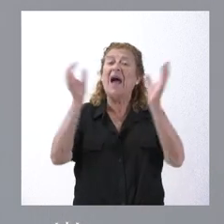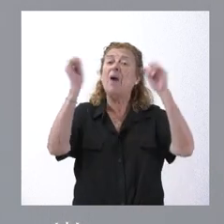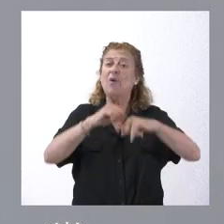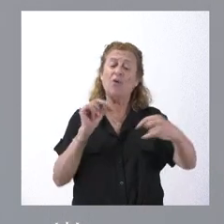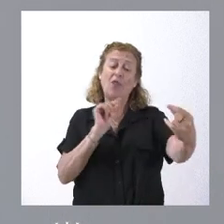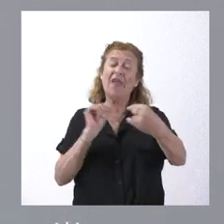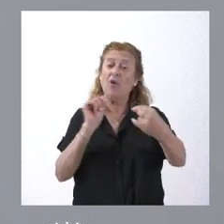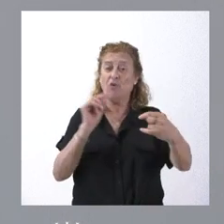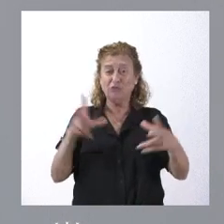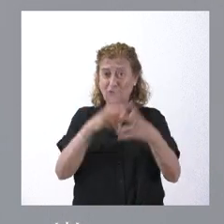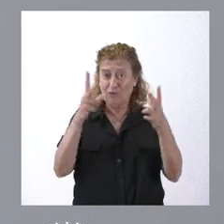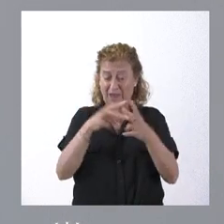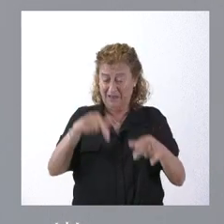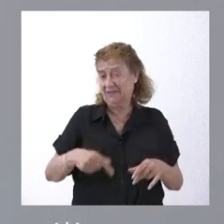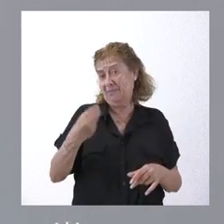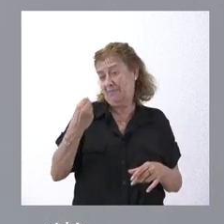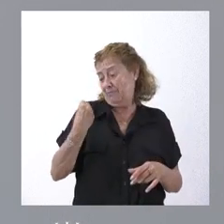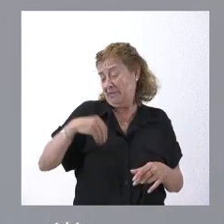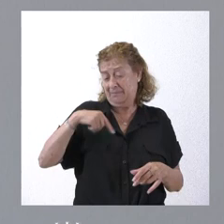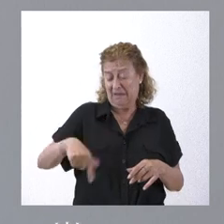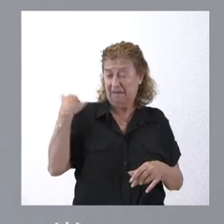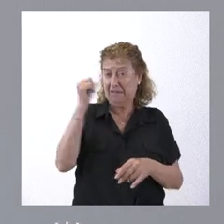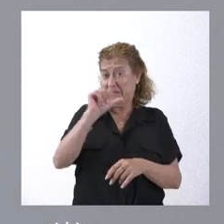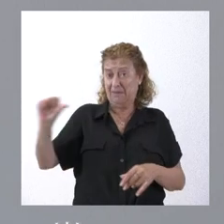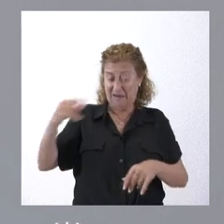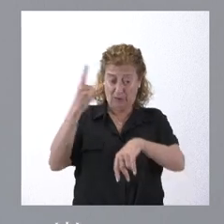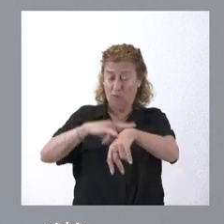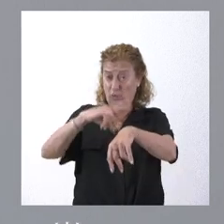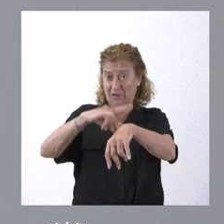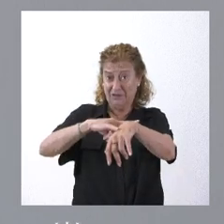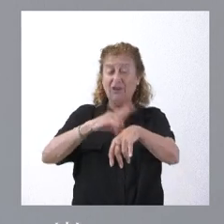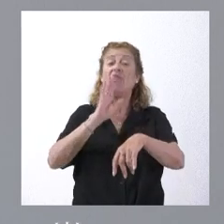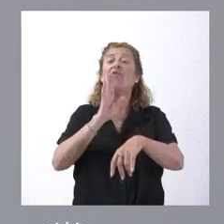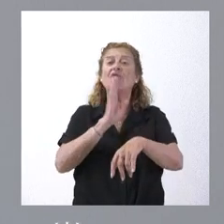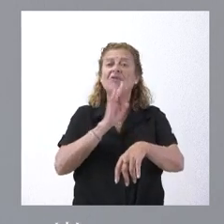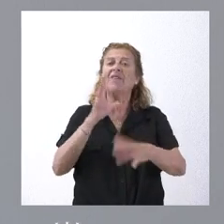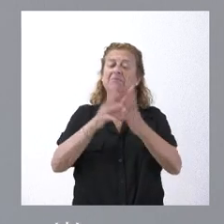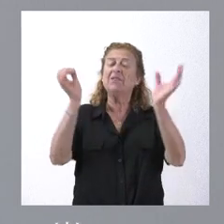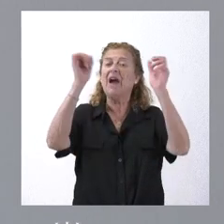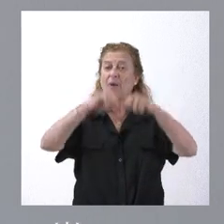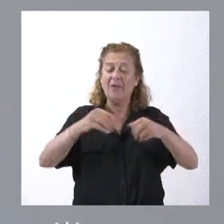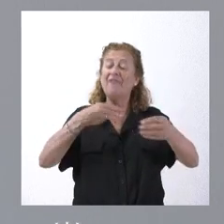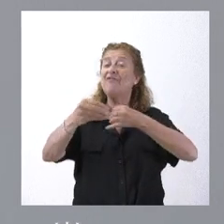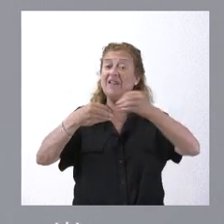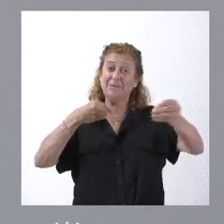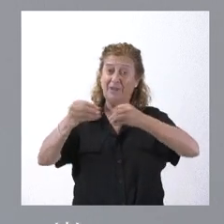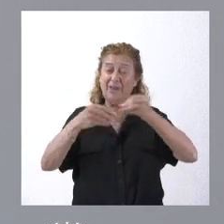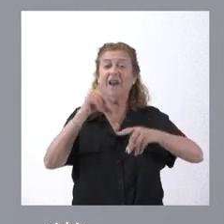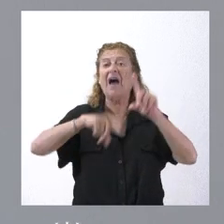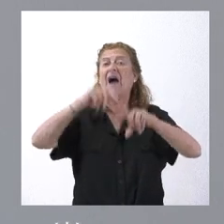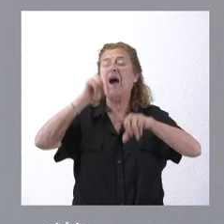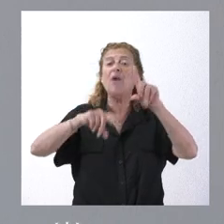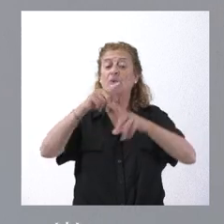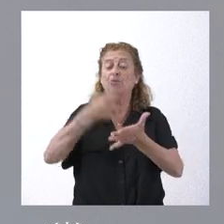de este mismo, de esta misma semana, del lunes, en donde se acuerda flexibilizar algunos de los pagos que